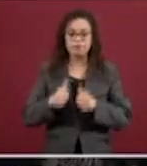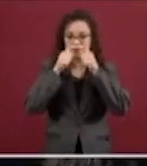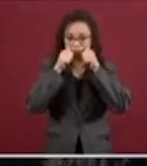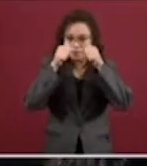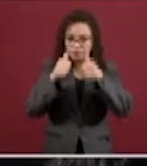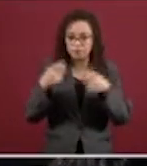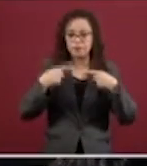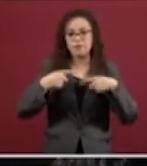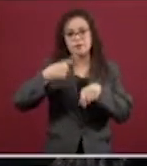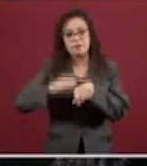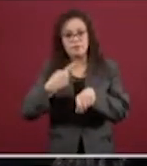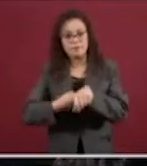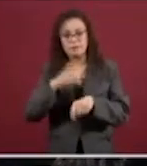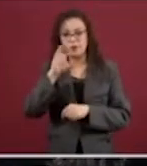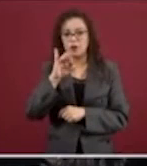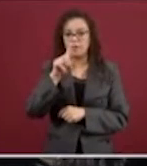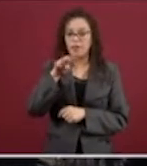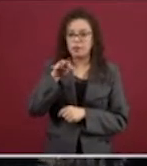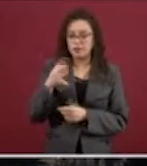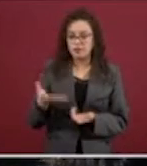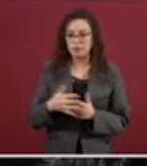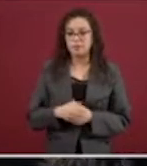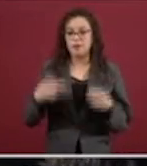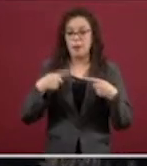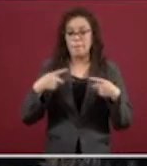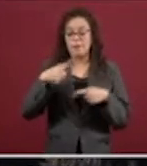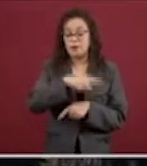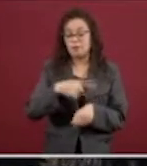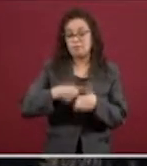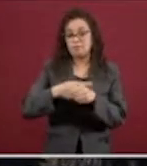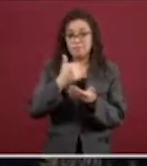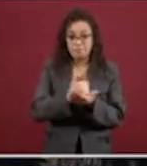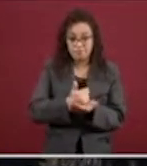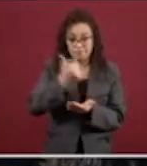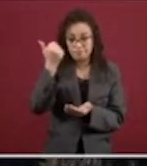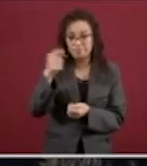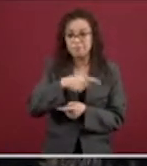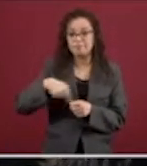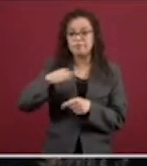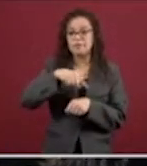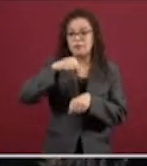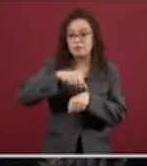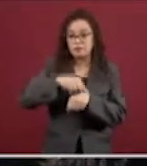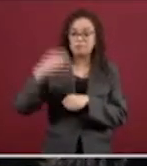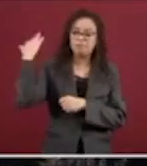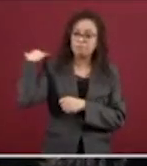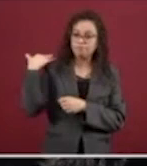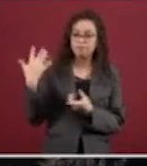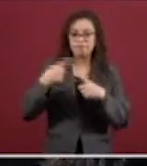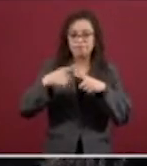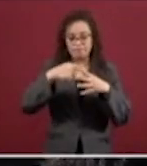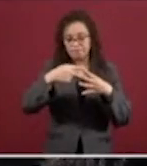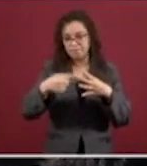junto con los médicos internistas, neumólogos y urgenciólogos que van a dar la capacitación. La que sigue, por favor.